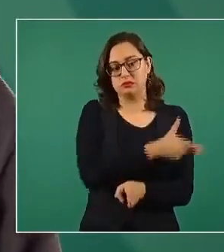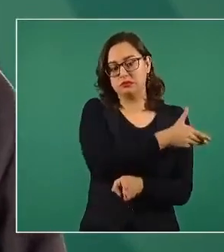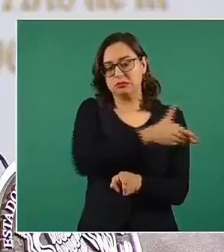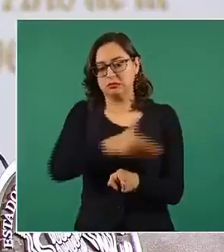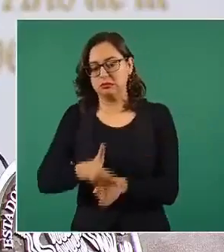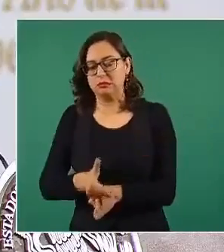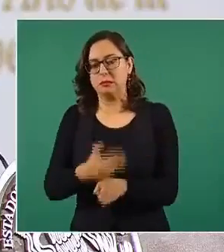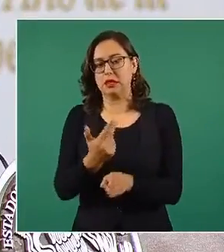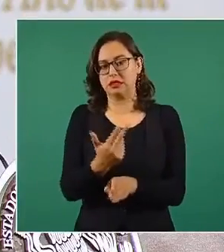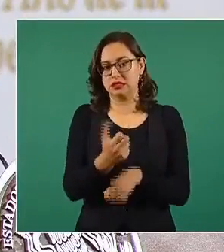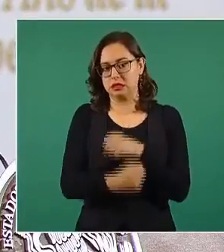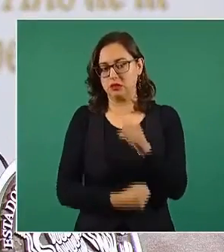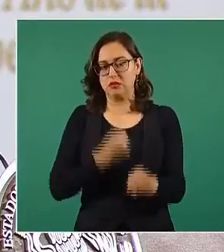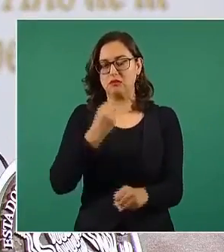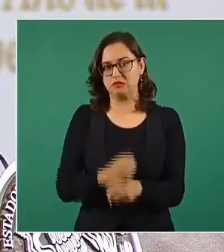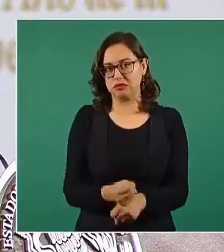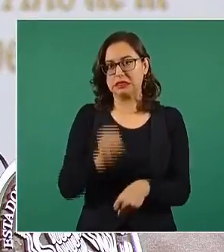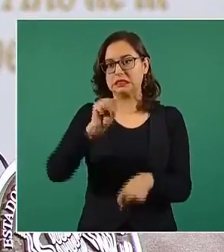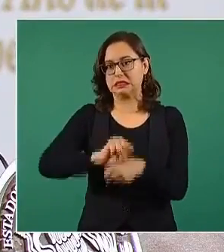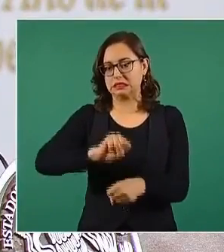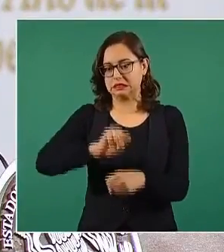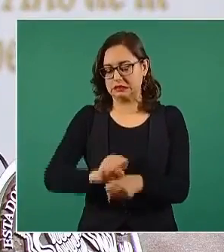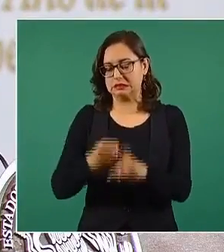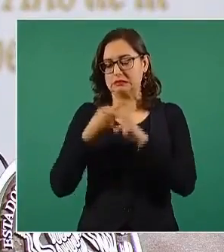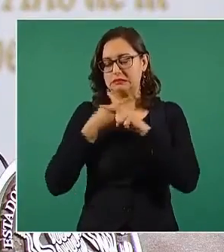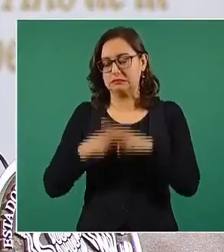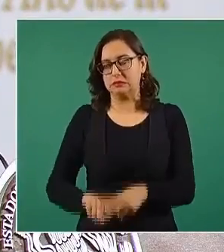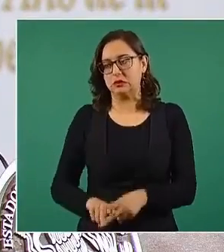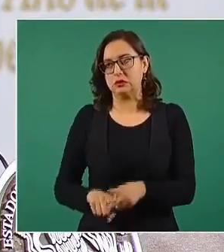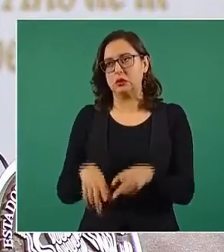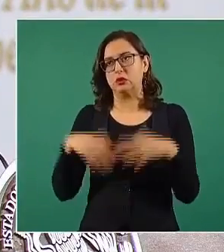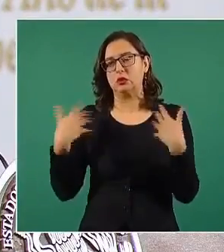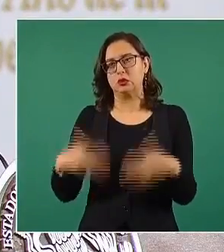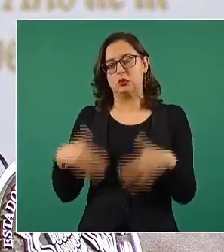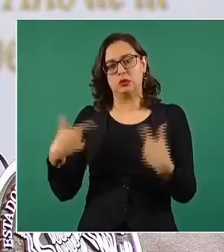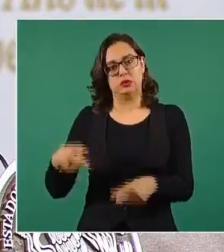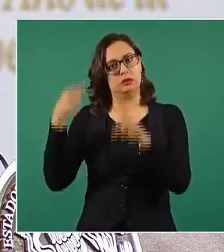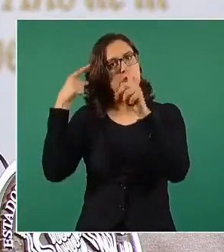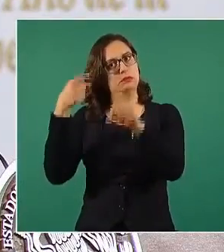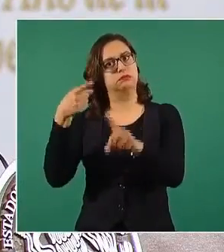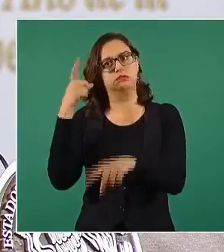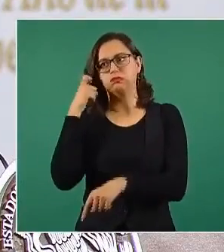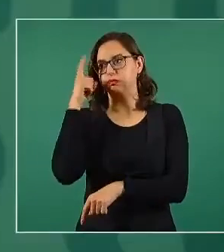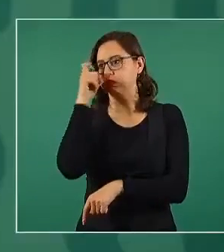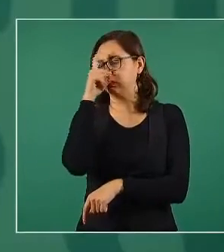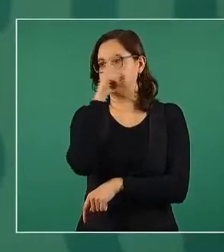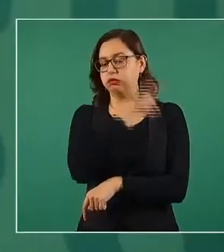porque si un chico puede ir al preescolar o a la primaria